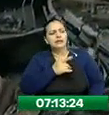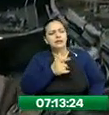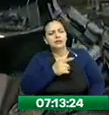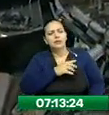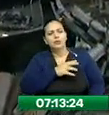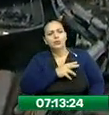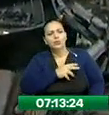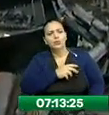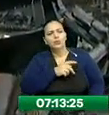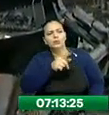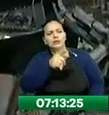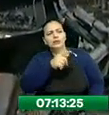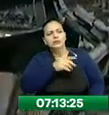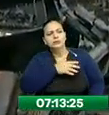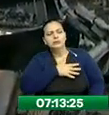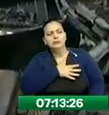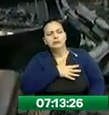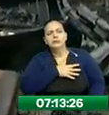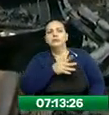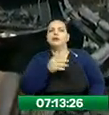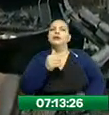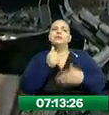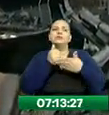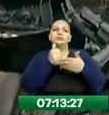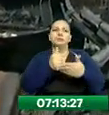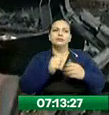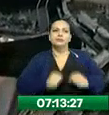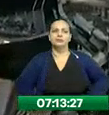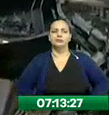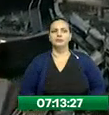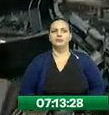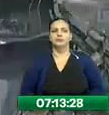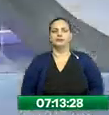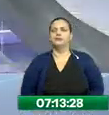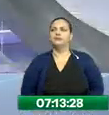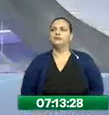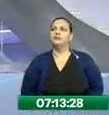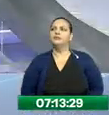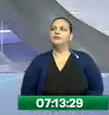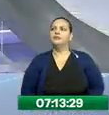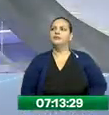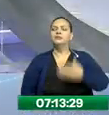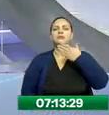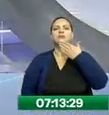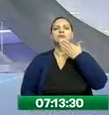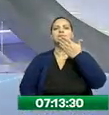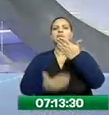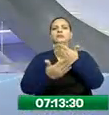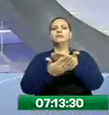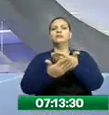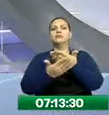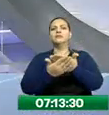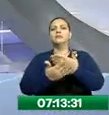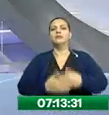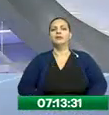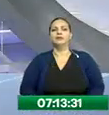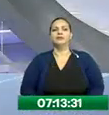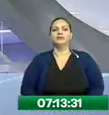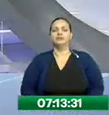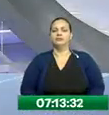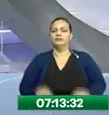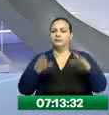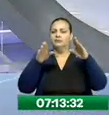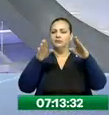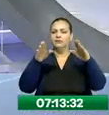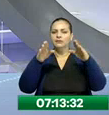llegue lo antes posible. Compañeras. Gracias, Carlos Julio, por tu reporte a esta hora de la mañana. Vamos a estar muy